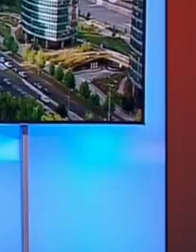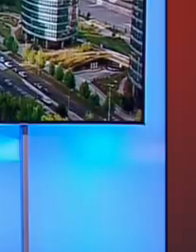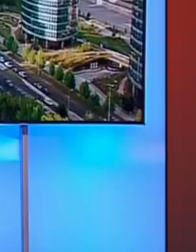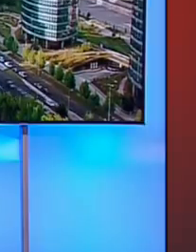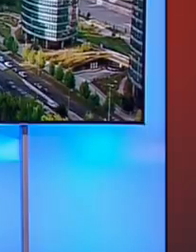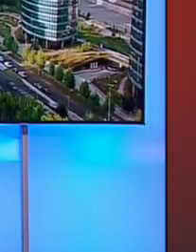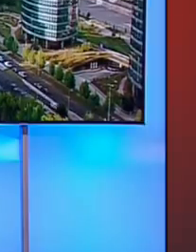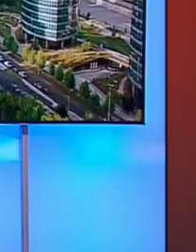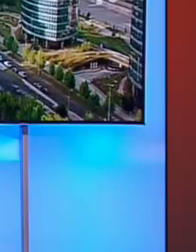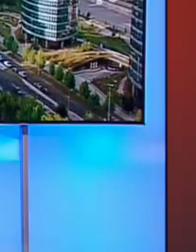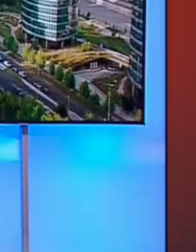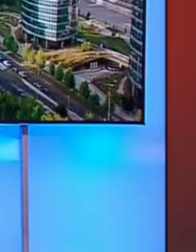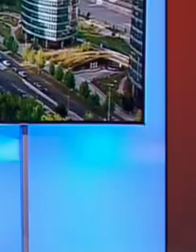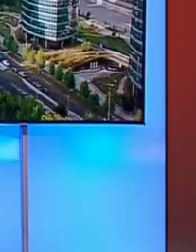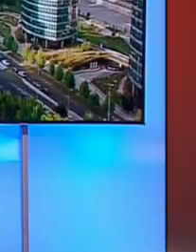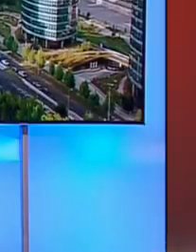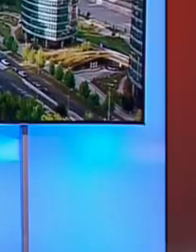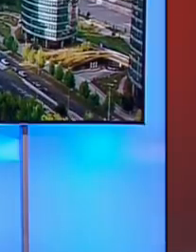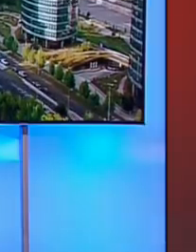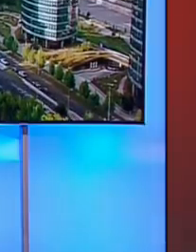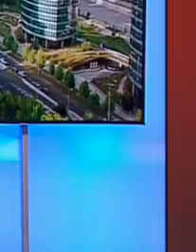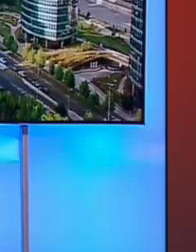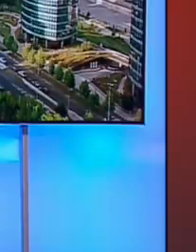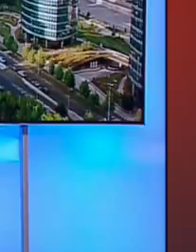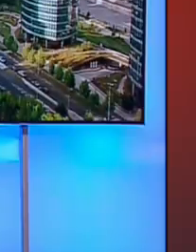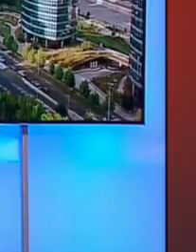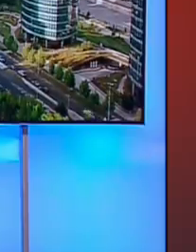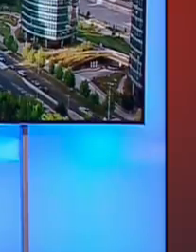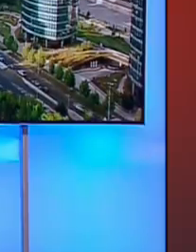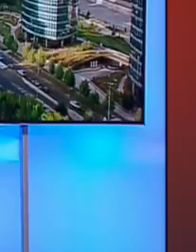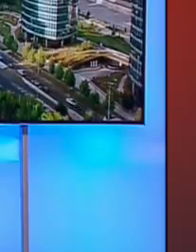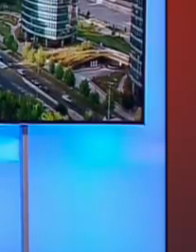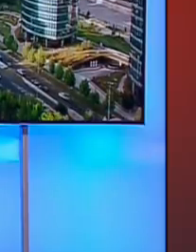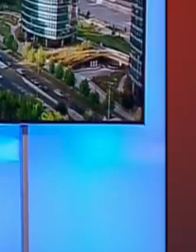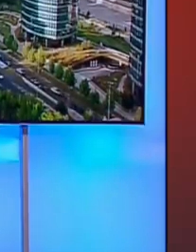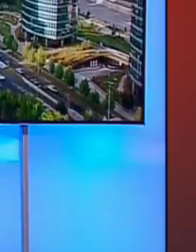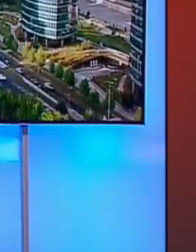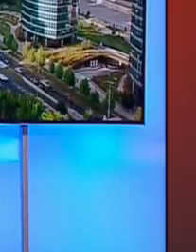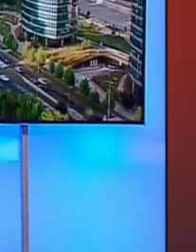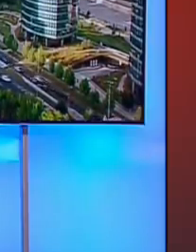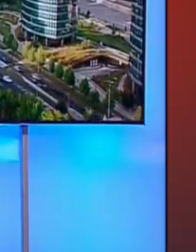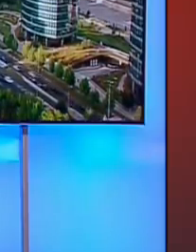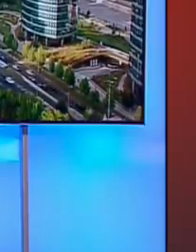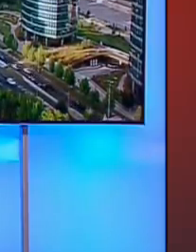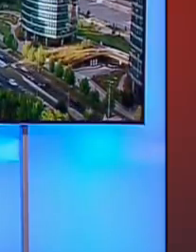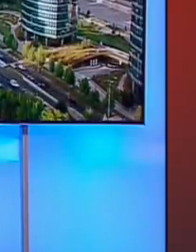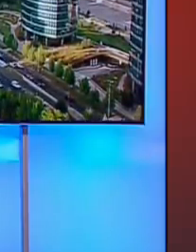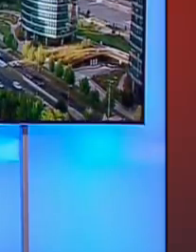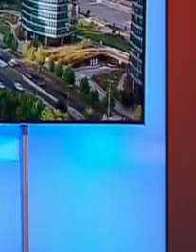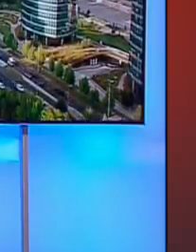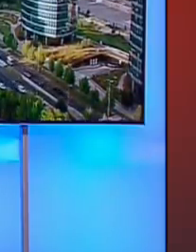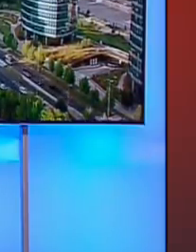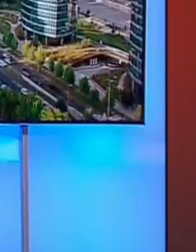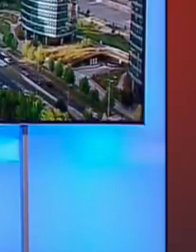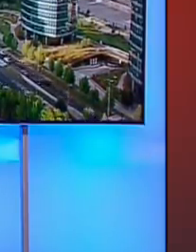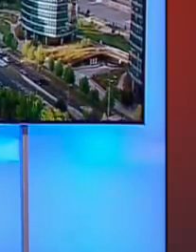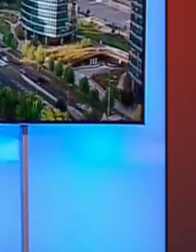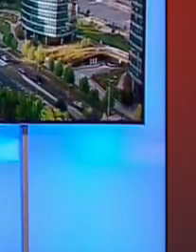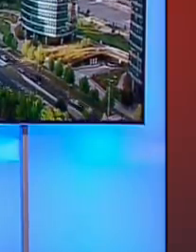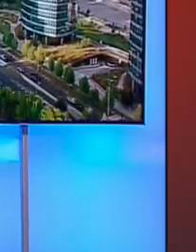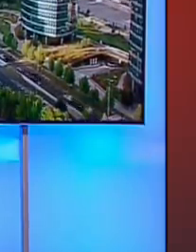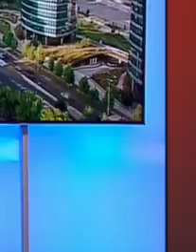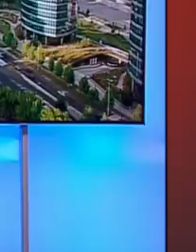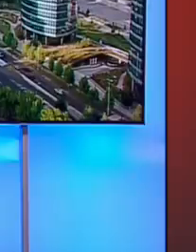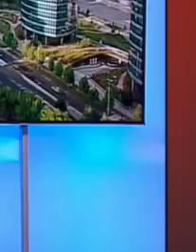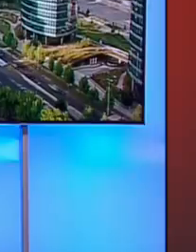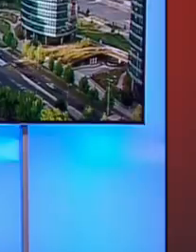la comuna de Nueva Imperial en la Araucanía, es decir, se suma a Temuco y Padre Las Casas, Nueva Imperial, y